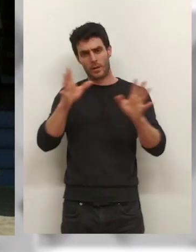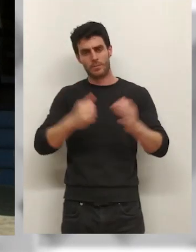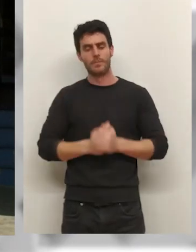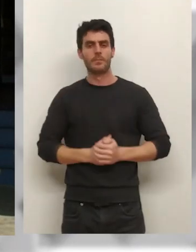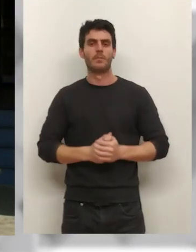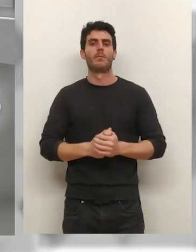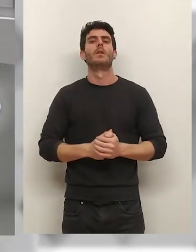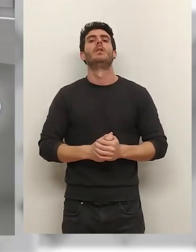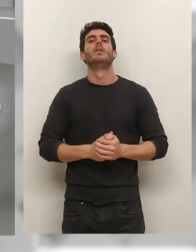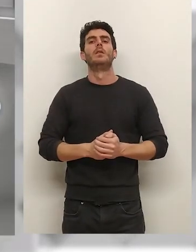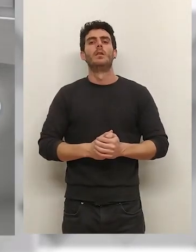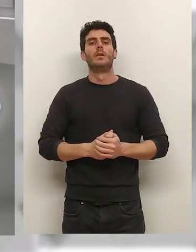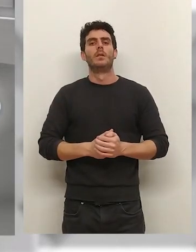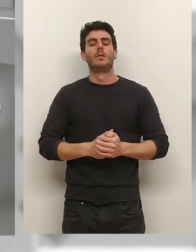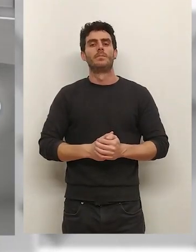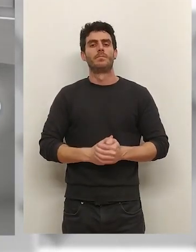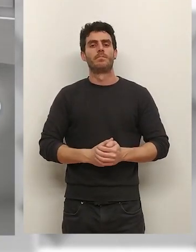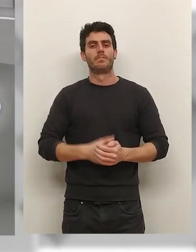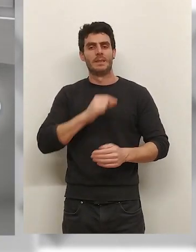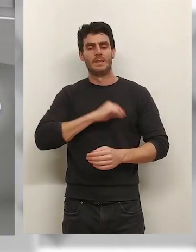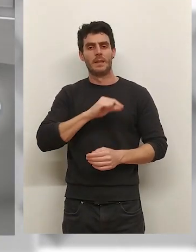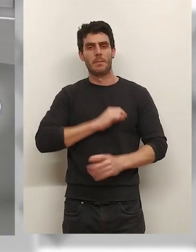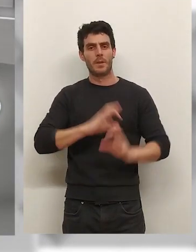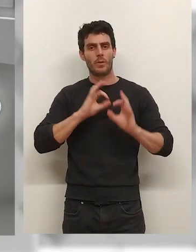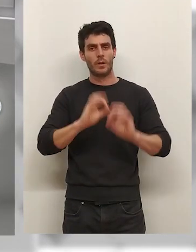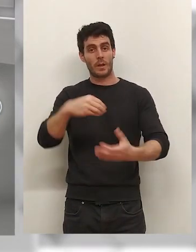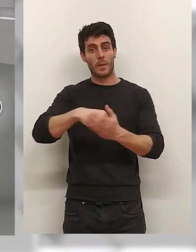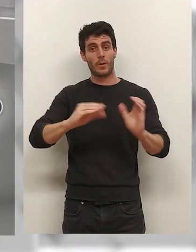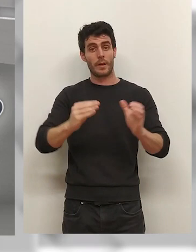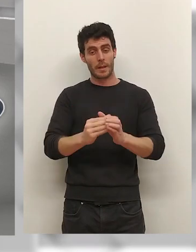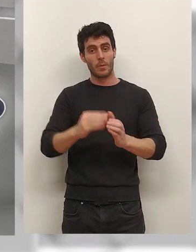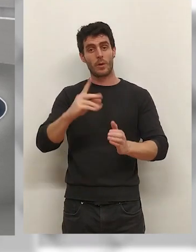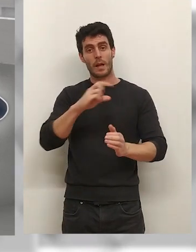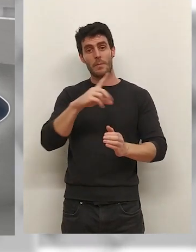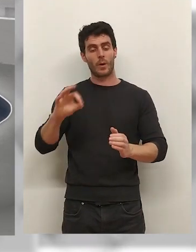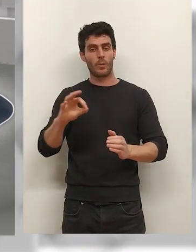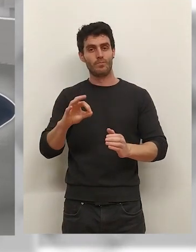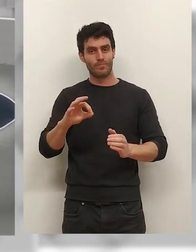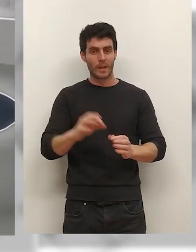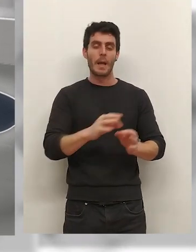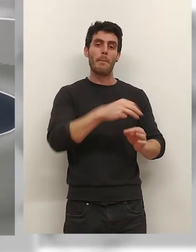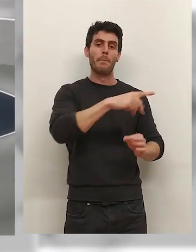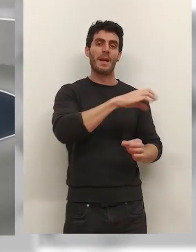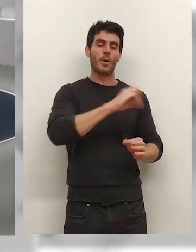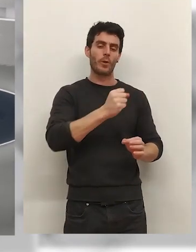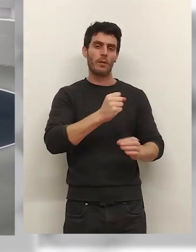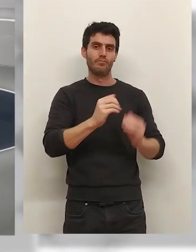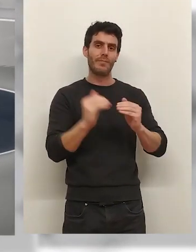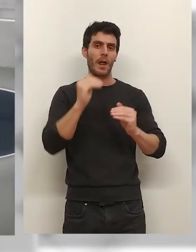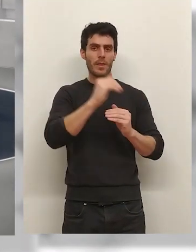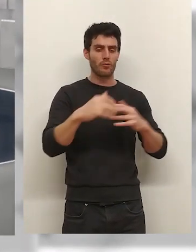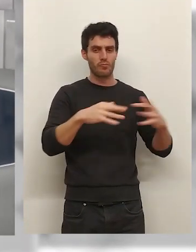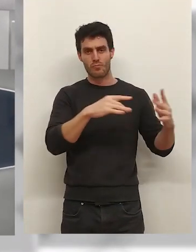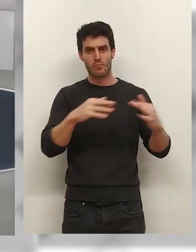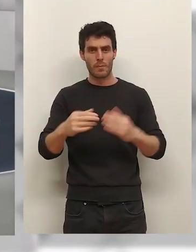¿no? Así están los ánimos en el seno de un clavijo que este sábado en Menorca se juega el ascenso al Esporo.